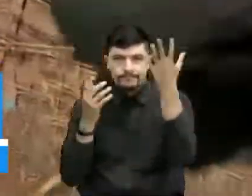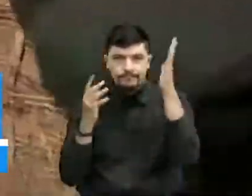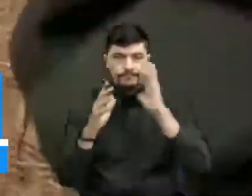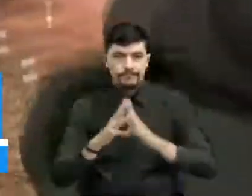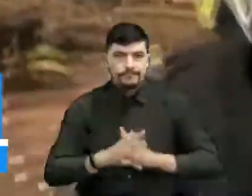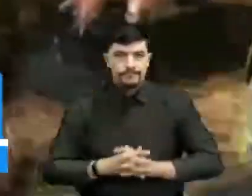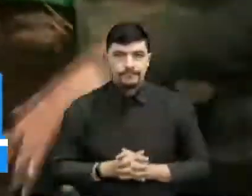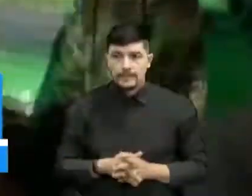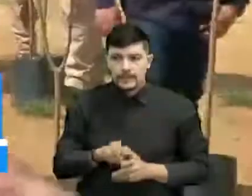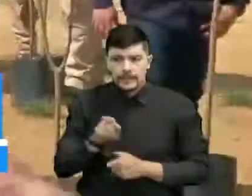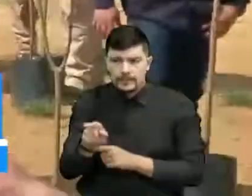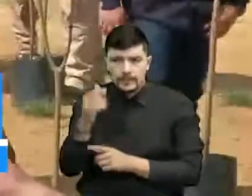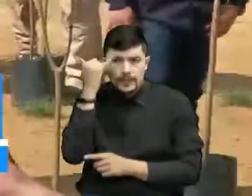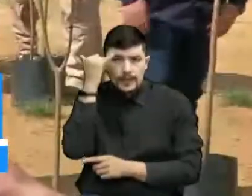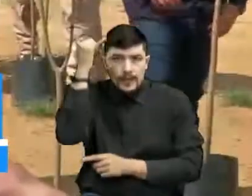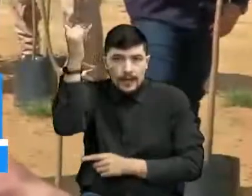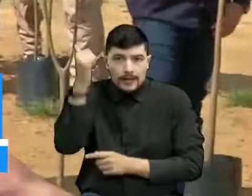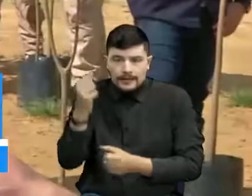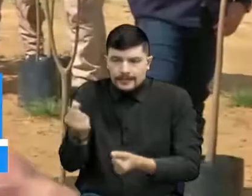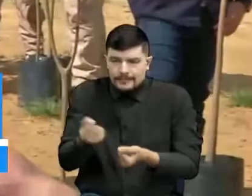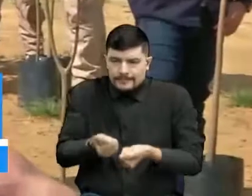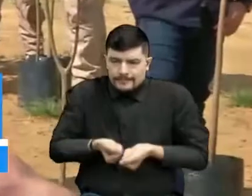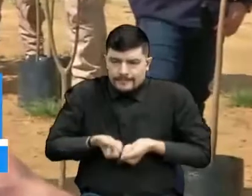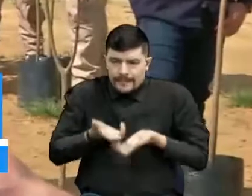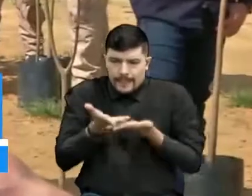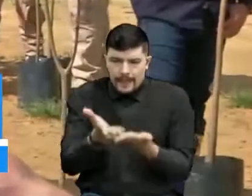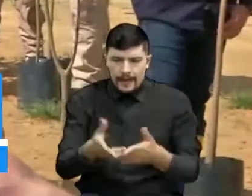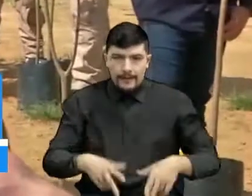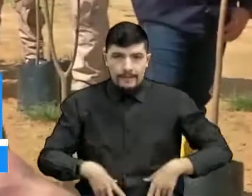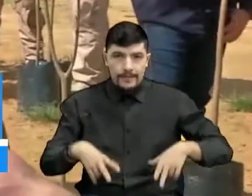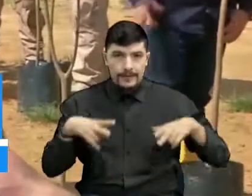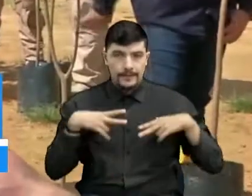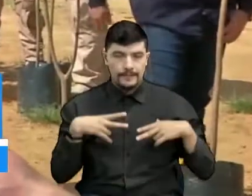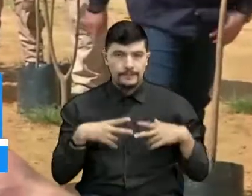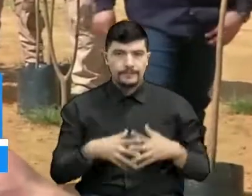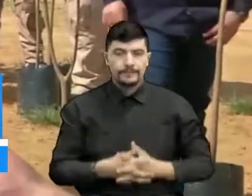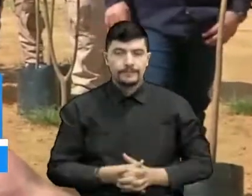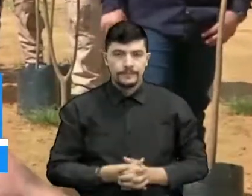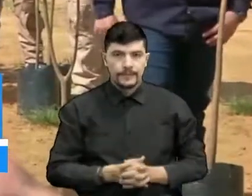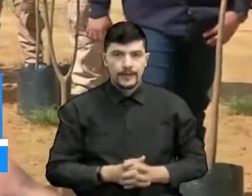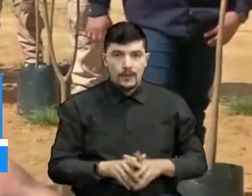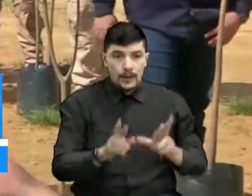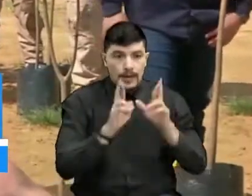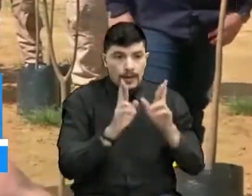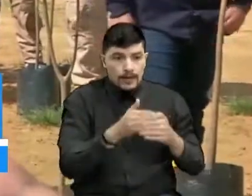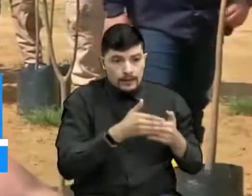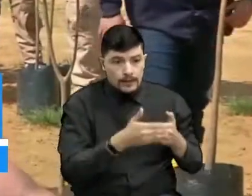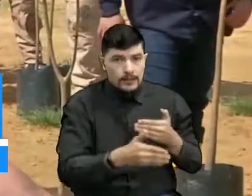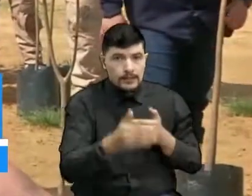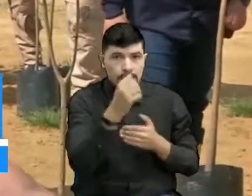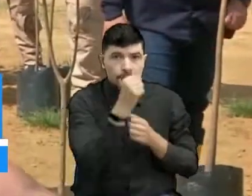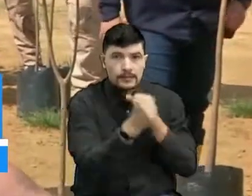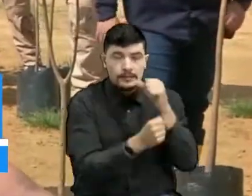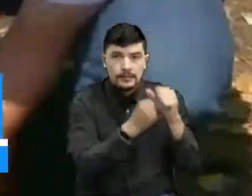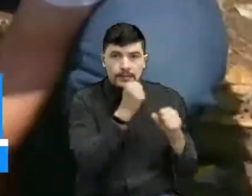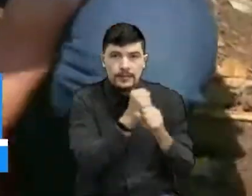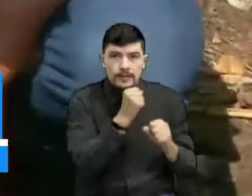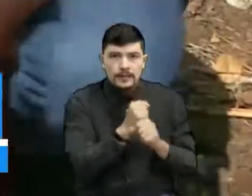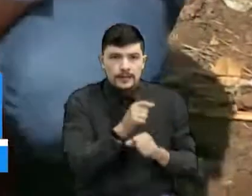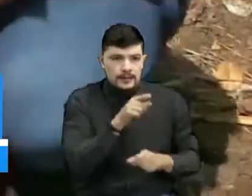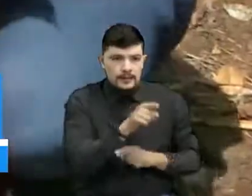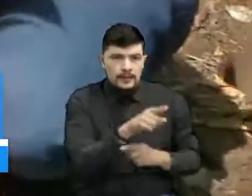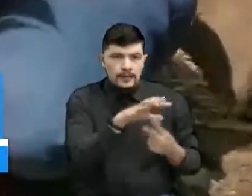idea es poder atraer vida, pero a través del resto del año, sin importar la pandemia, la corporación ha sembrado más de 97 mil